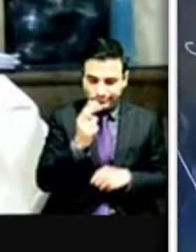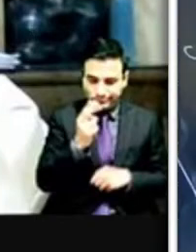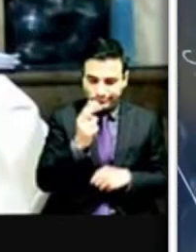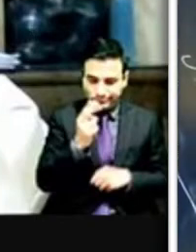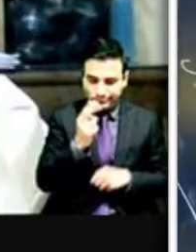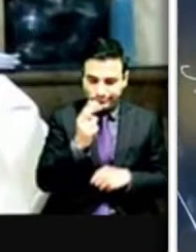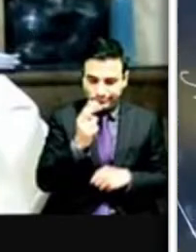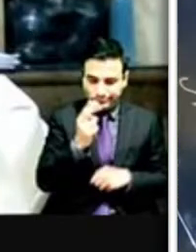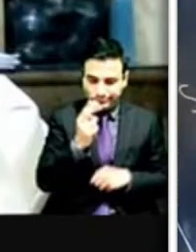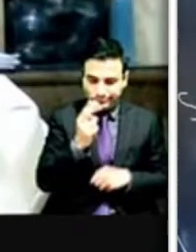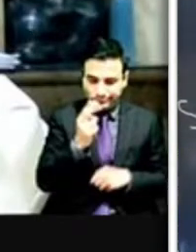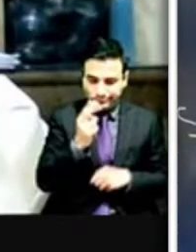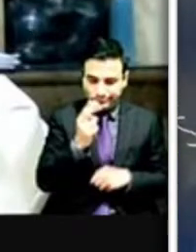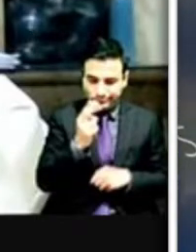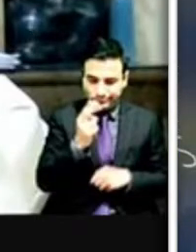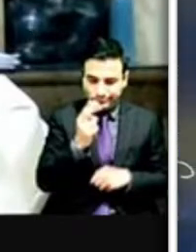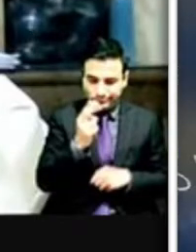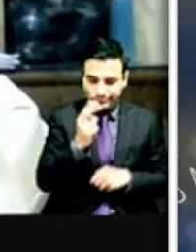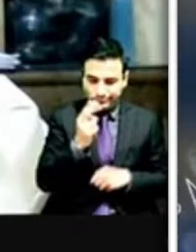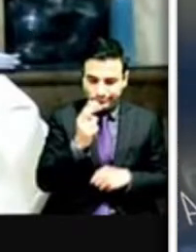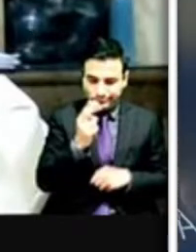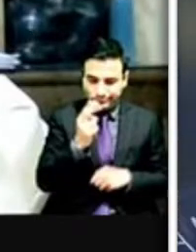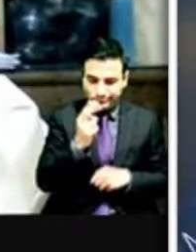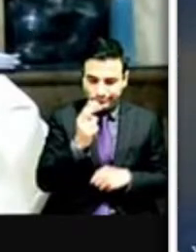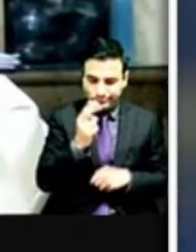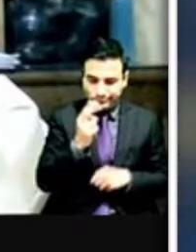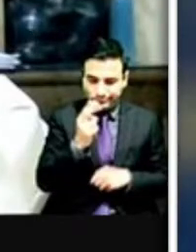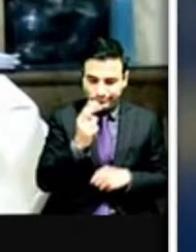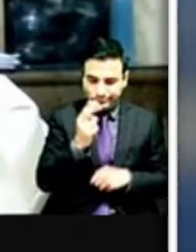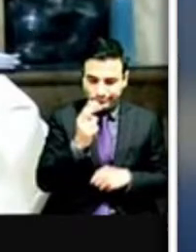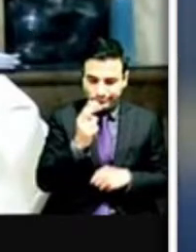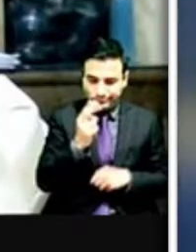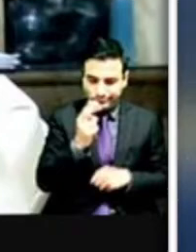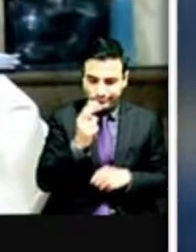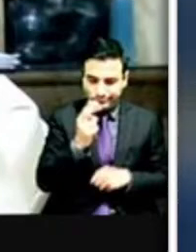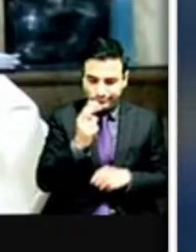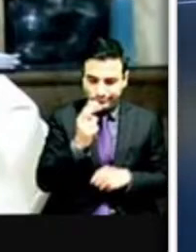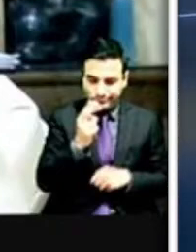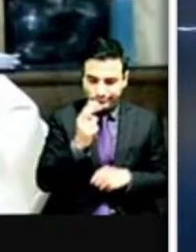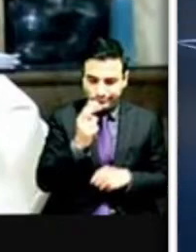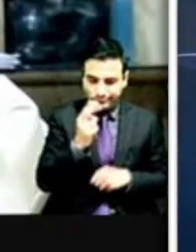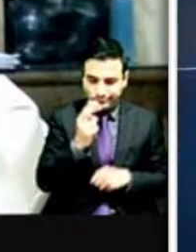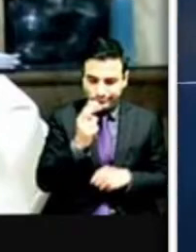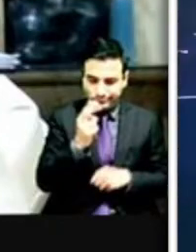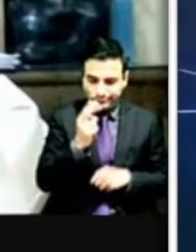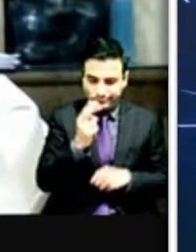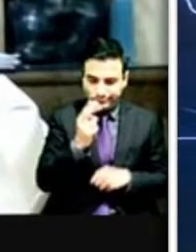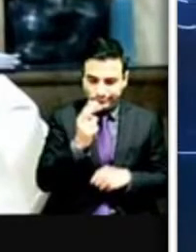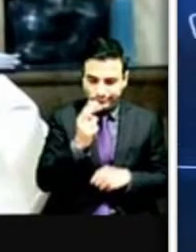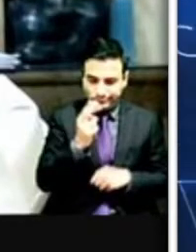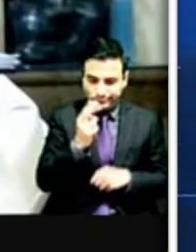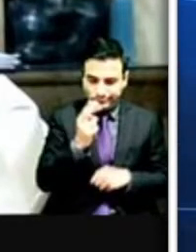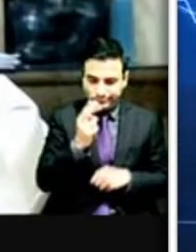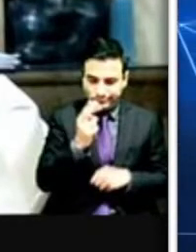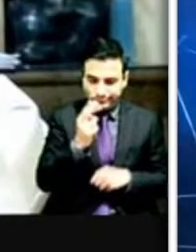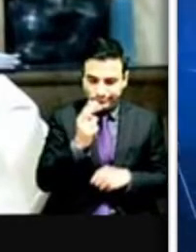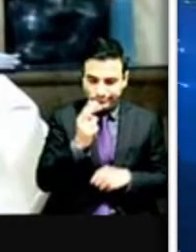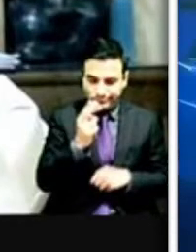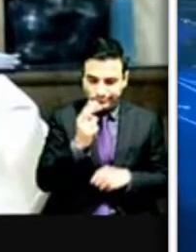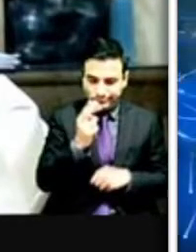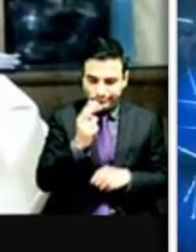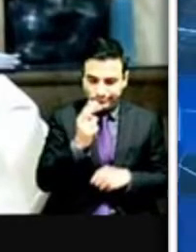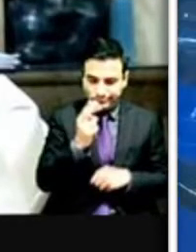va a hablar por ella. Escuchemos. Todos los requisitos para organizar la revocación de mandato, en particular dos.